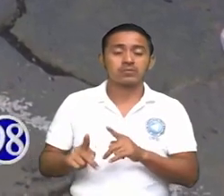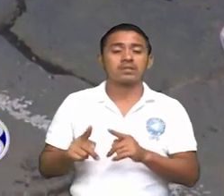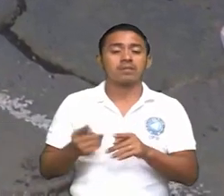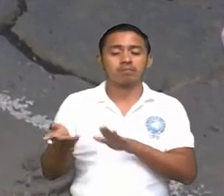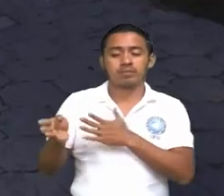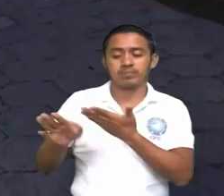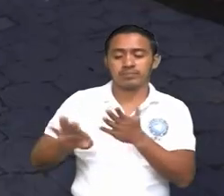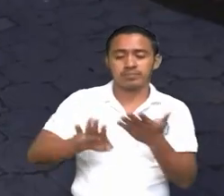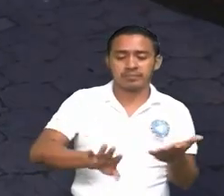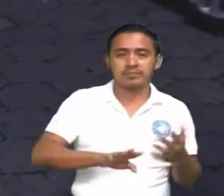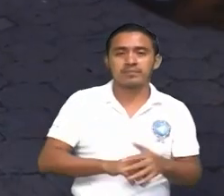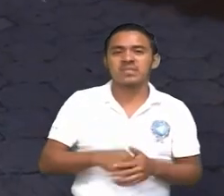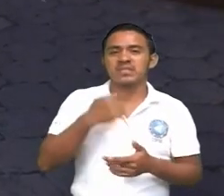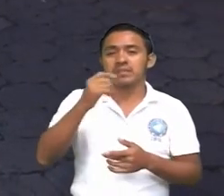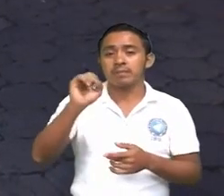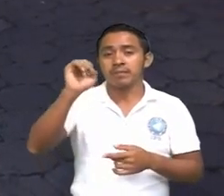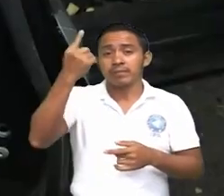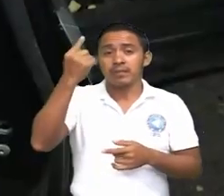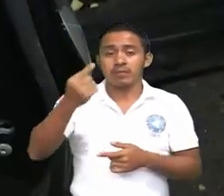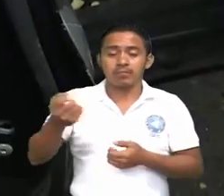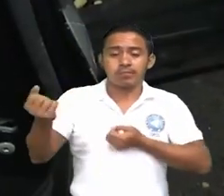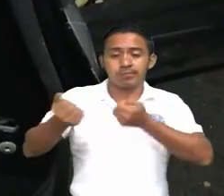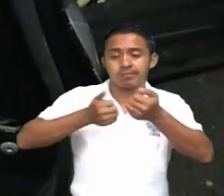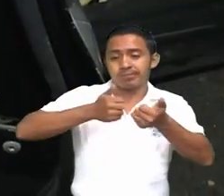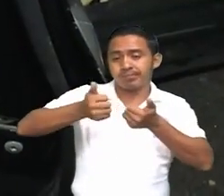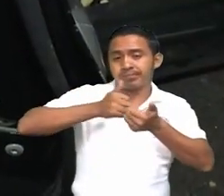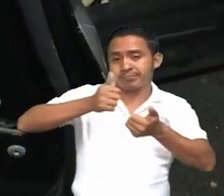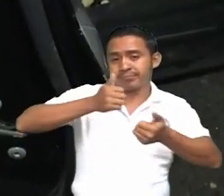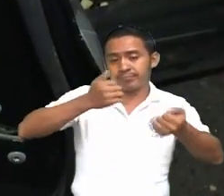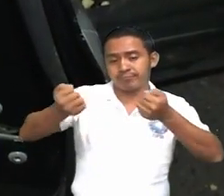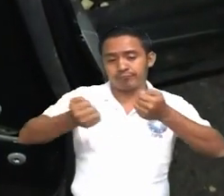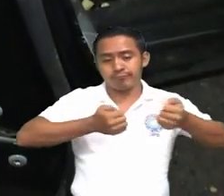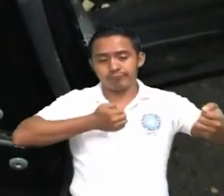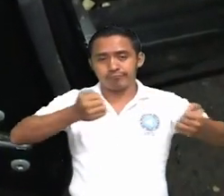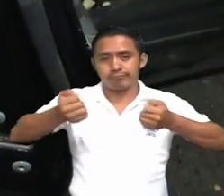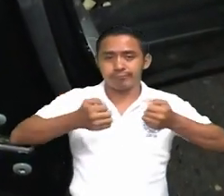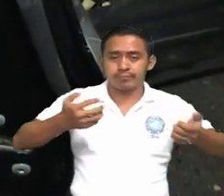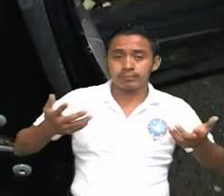la conducción en estado de ebriedad sigue siendo la más frecuente.